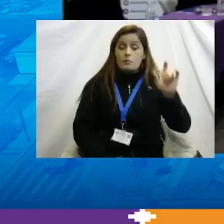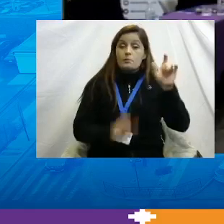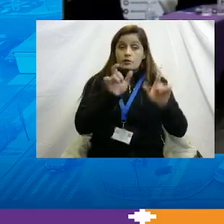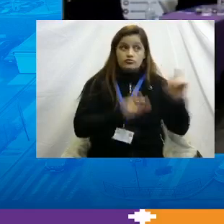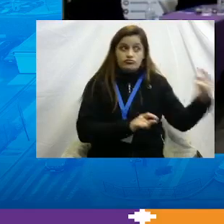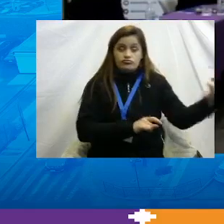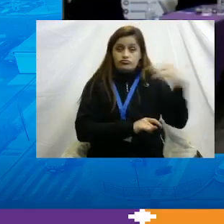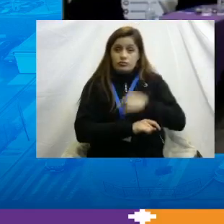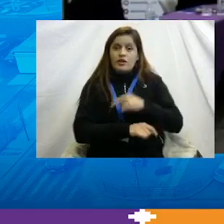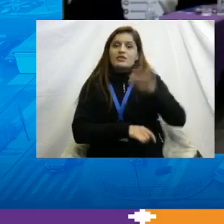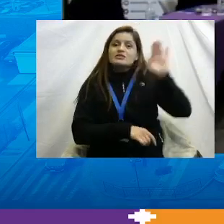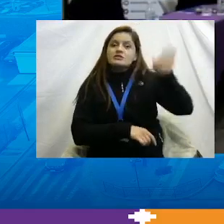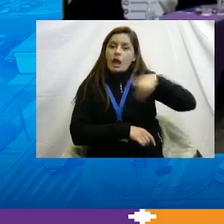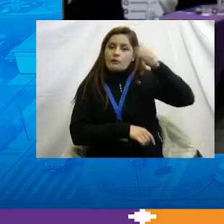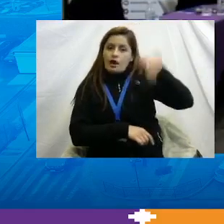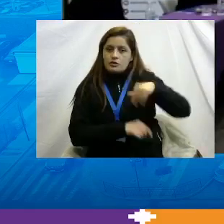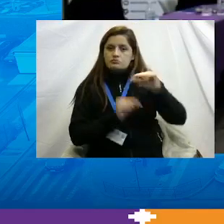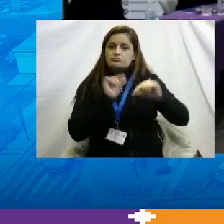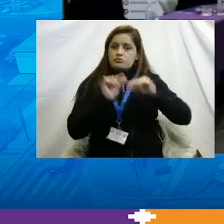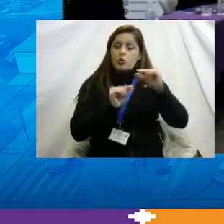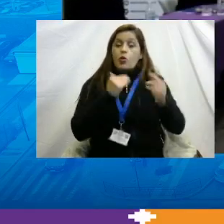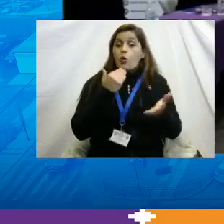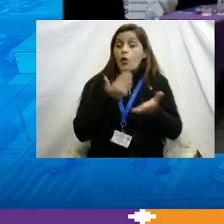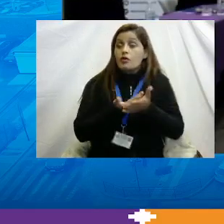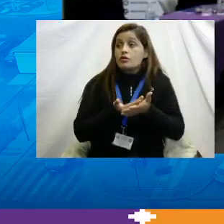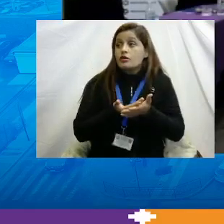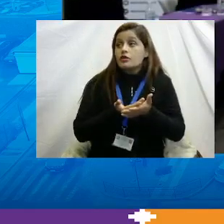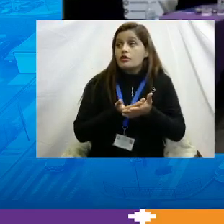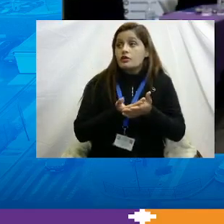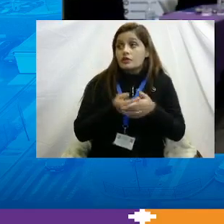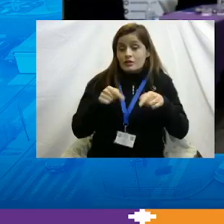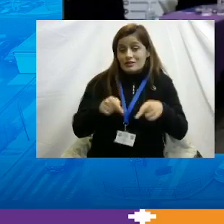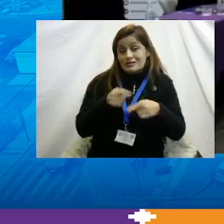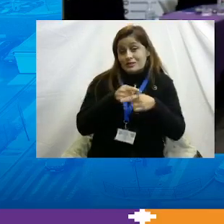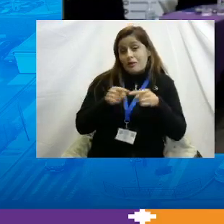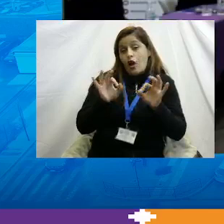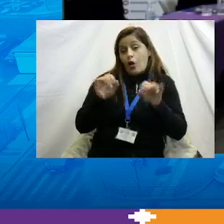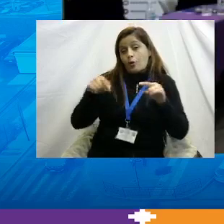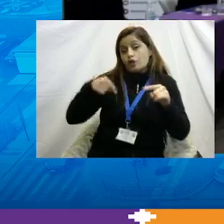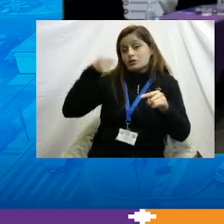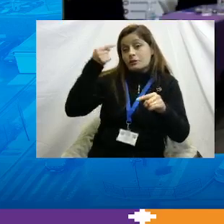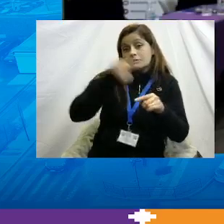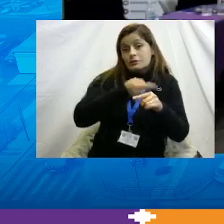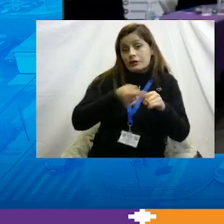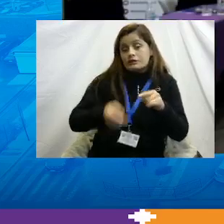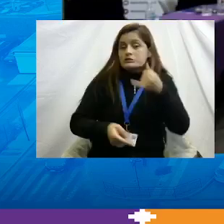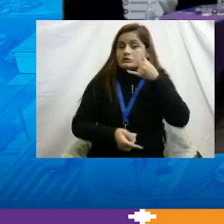ir convocando a contar de esta semana o de la próxima para,